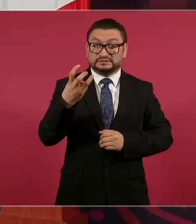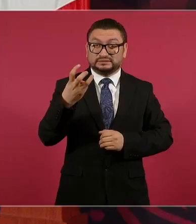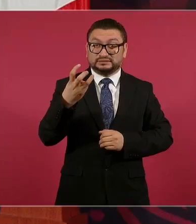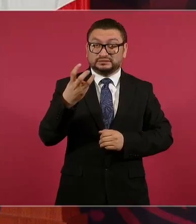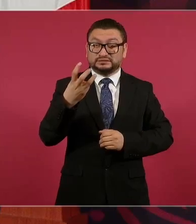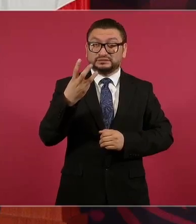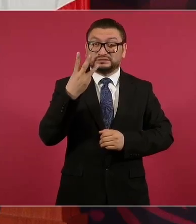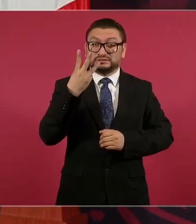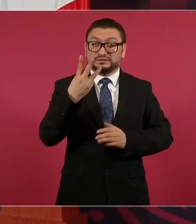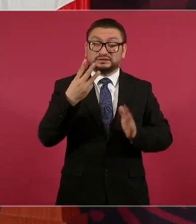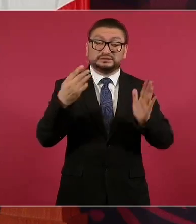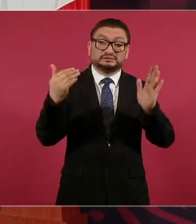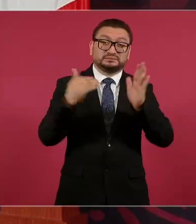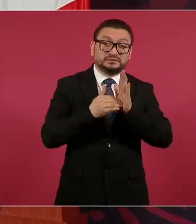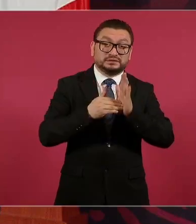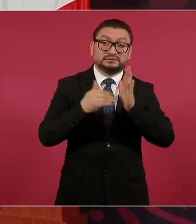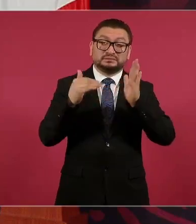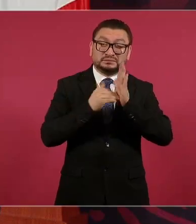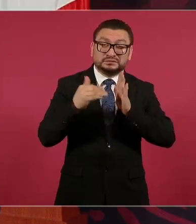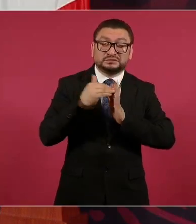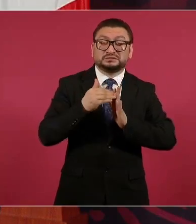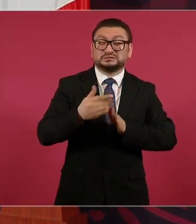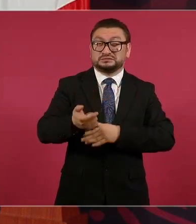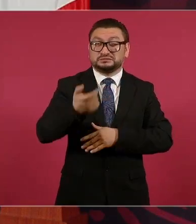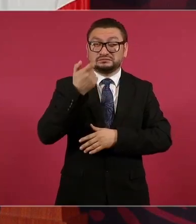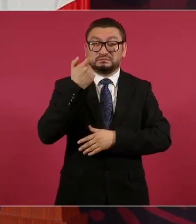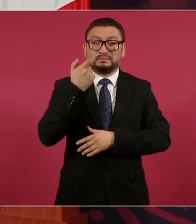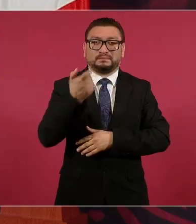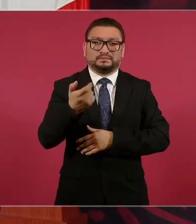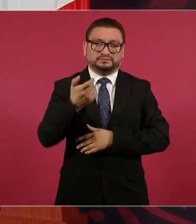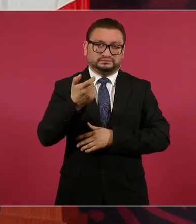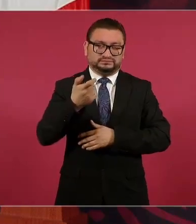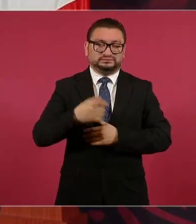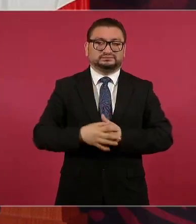303 mil millones de pesos.